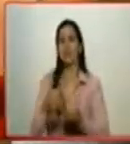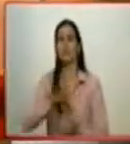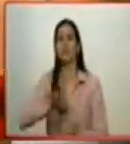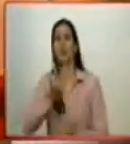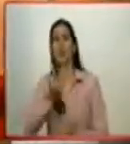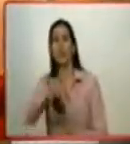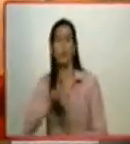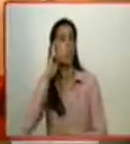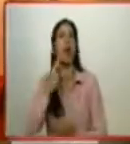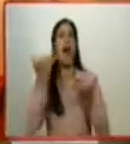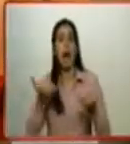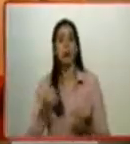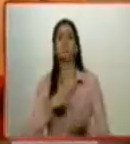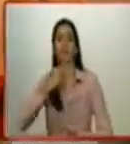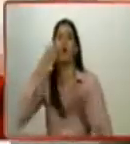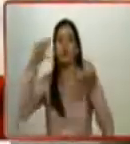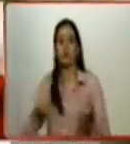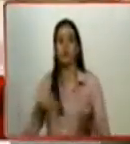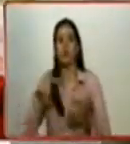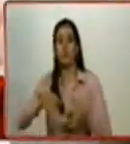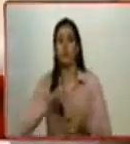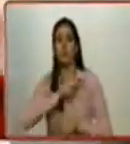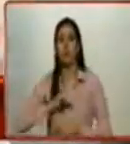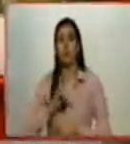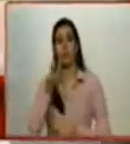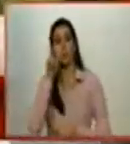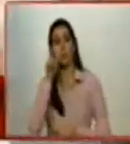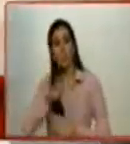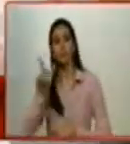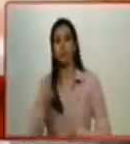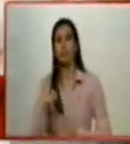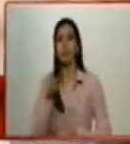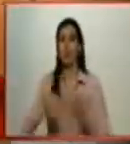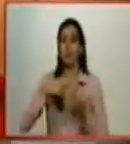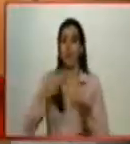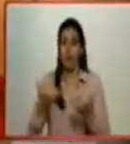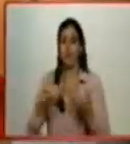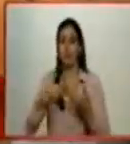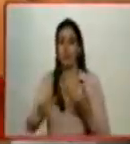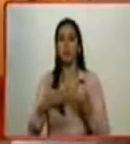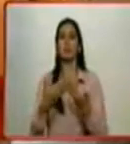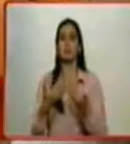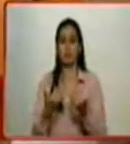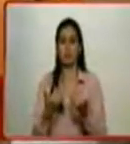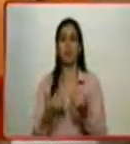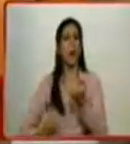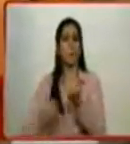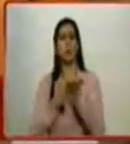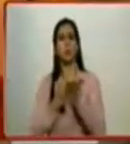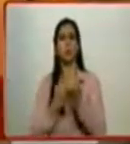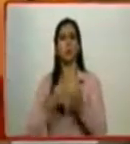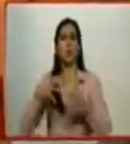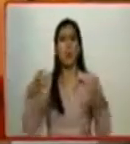del Estado Bolívar, hoy como militante de este pueblo, como militante de la revolución, de manera que a partir de hoy nos sumamos a ese ejército de mujeres